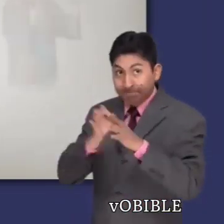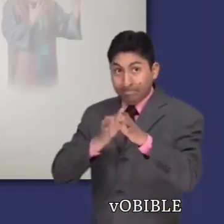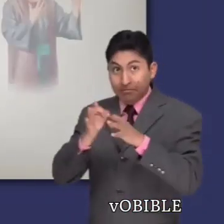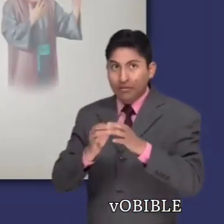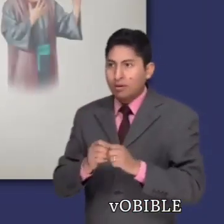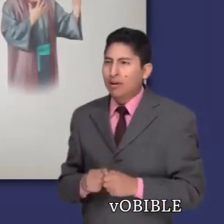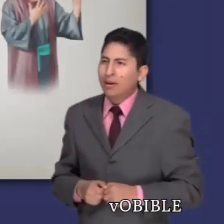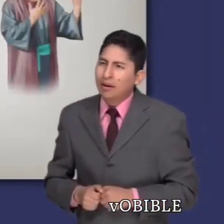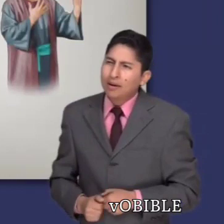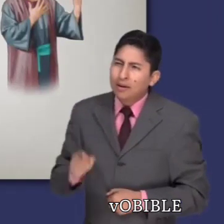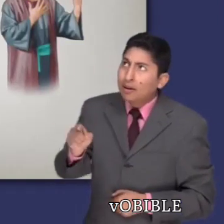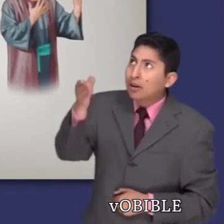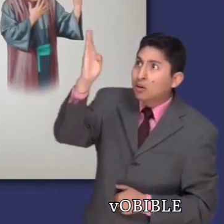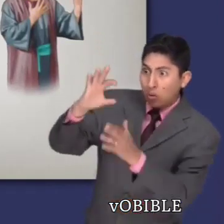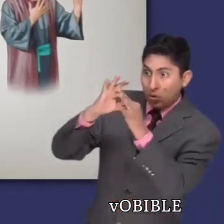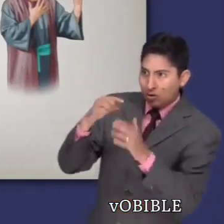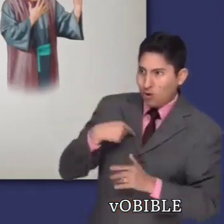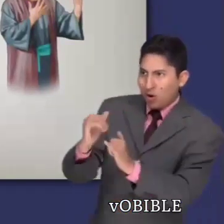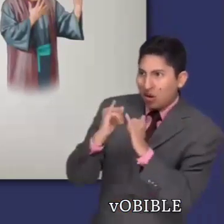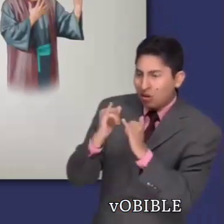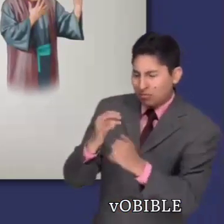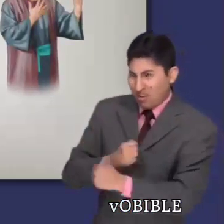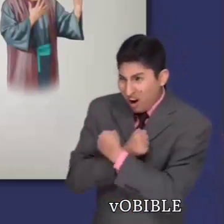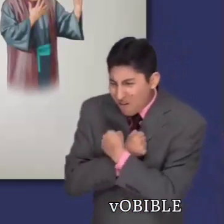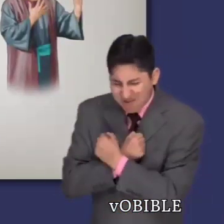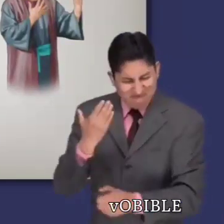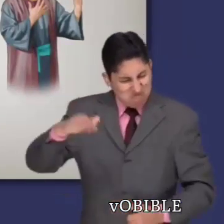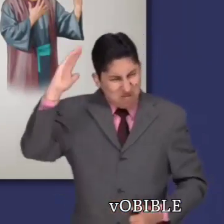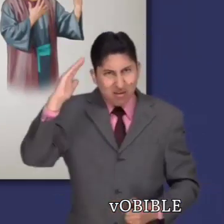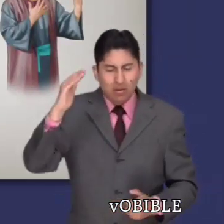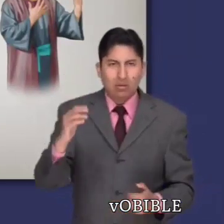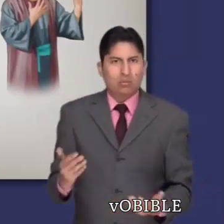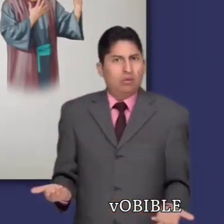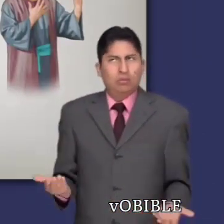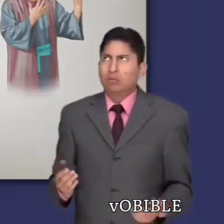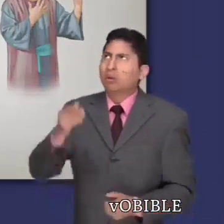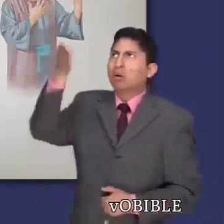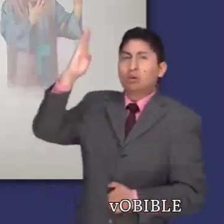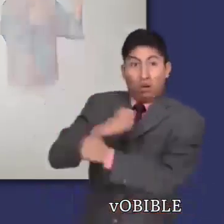nos recuerda que no podemos decir que amamos a Dios si no amamos a nuestros hermanos.